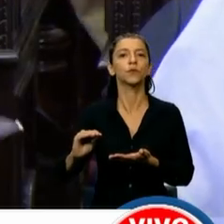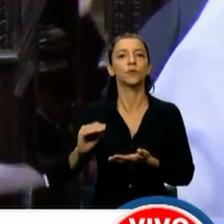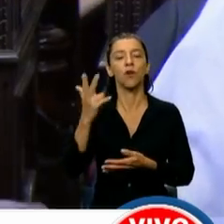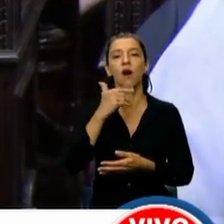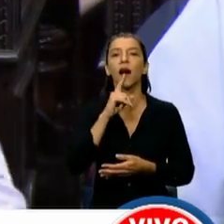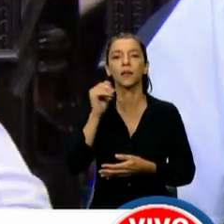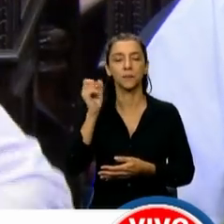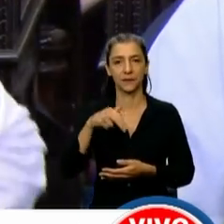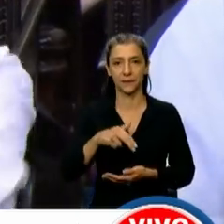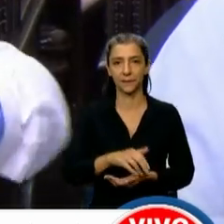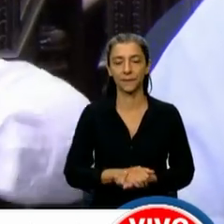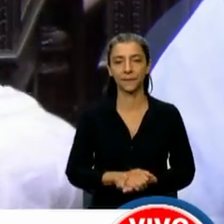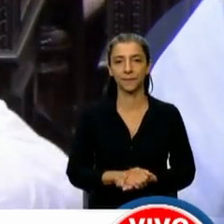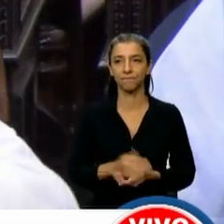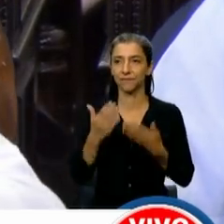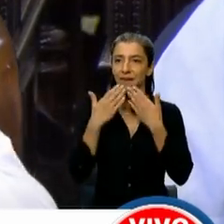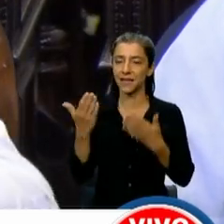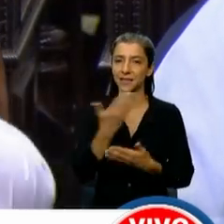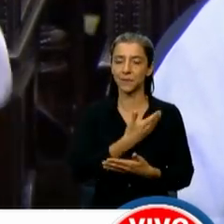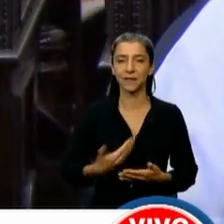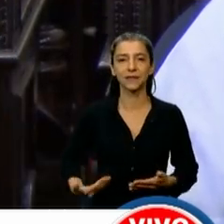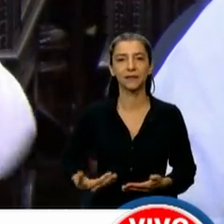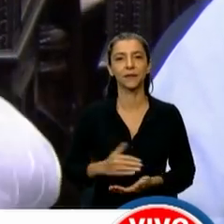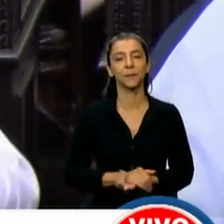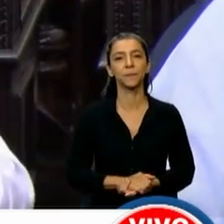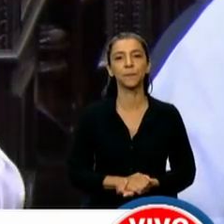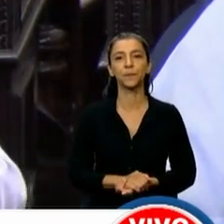ah gracias presidente